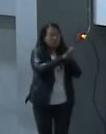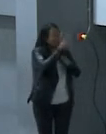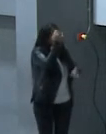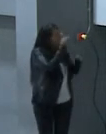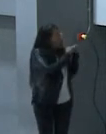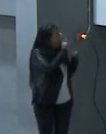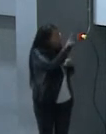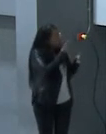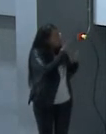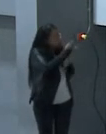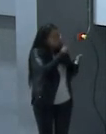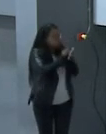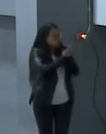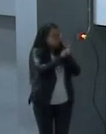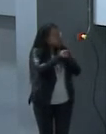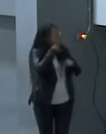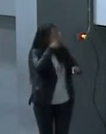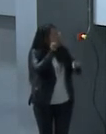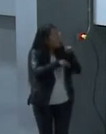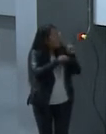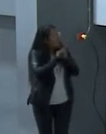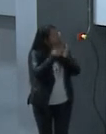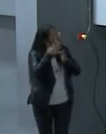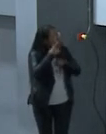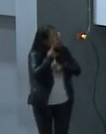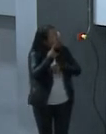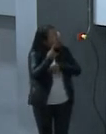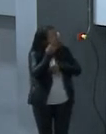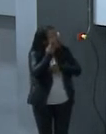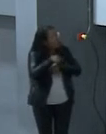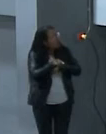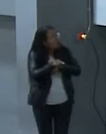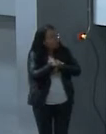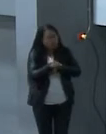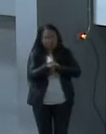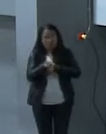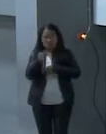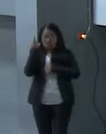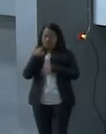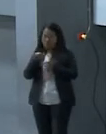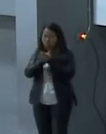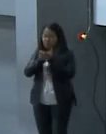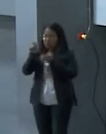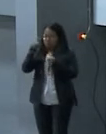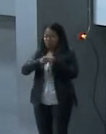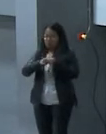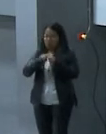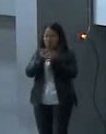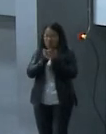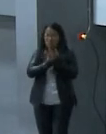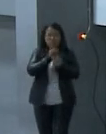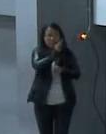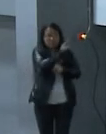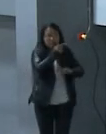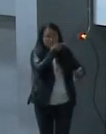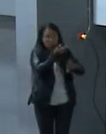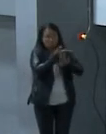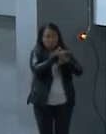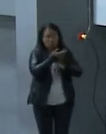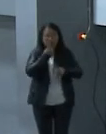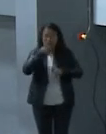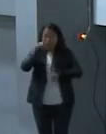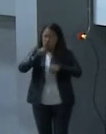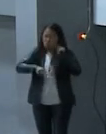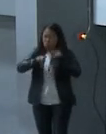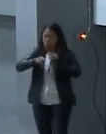acuerdo no se conciba ni siquiera. Se habla de un día, ¿sí?, de mejora sustancial en la vinculación. Esa es la propuesta, que no es el espacio para